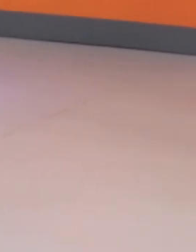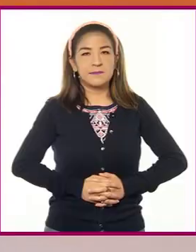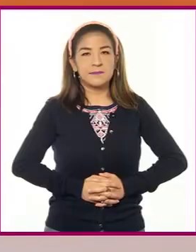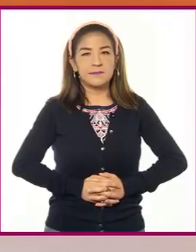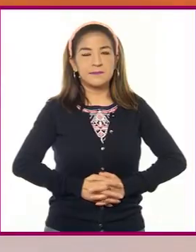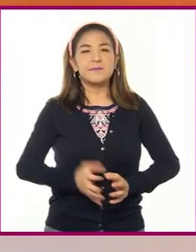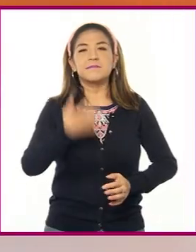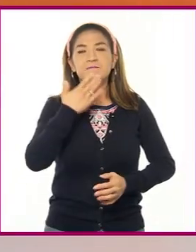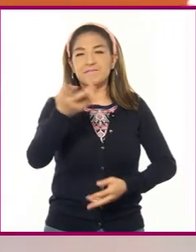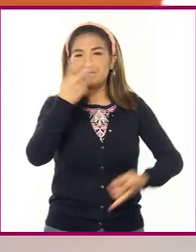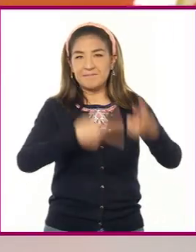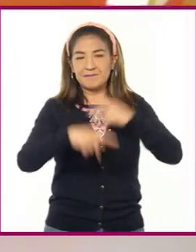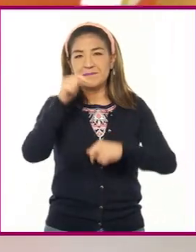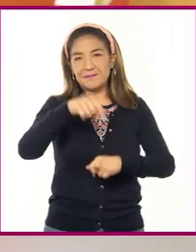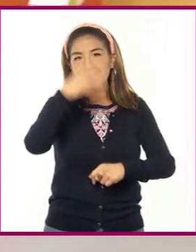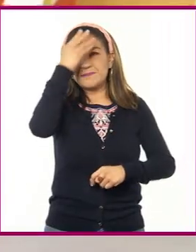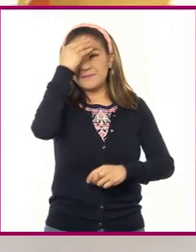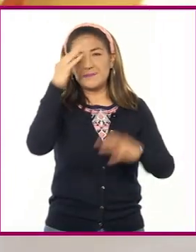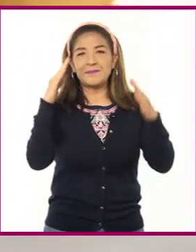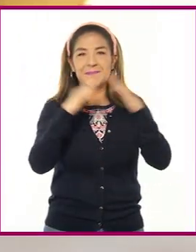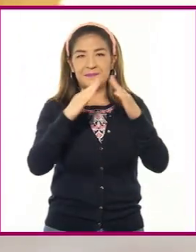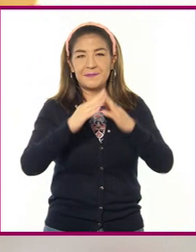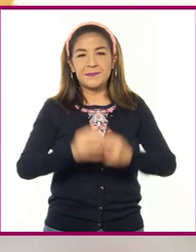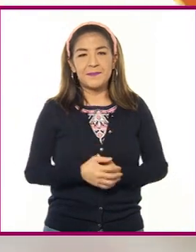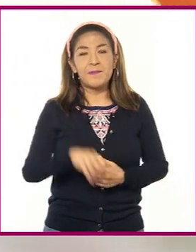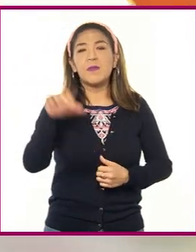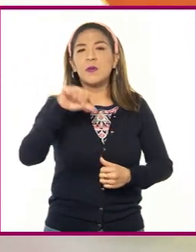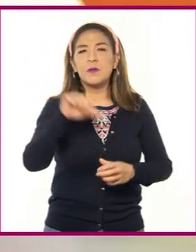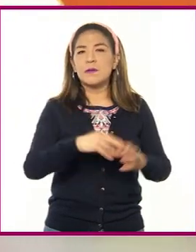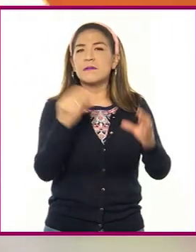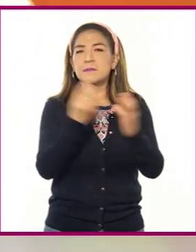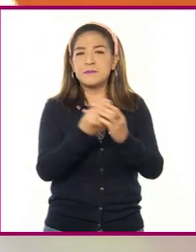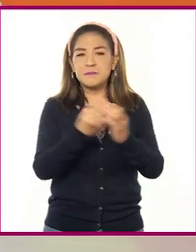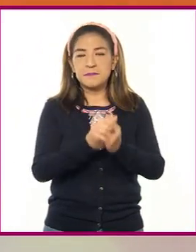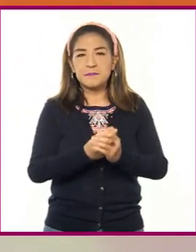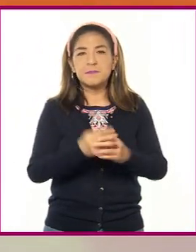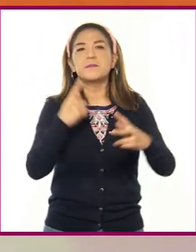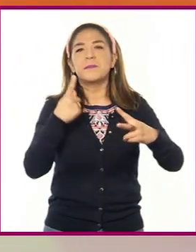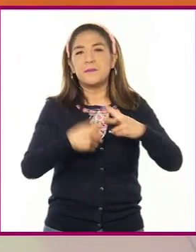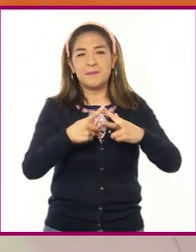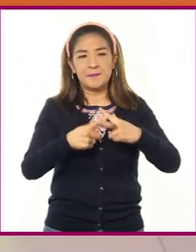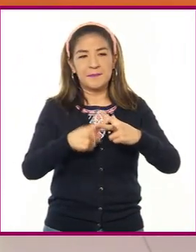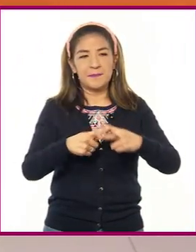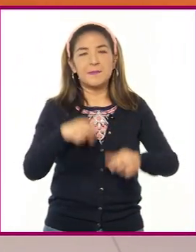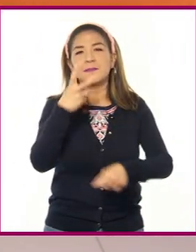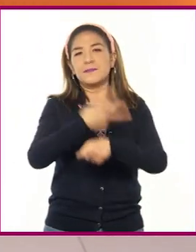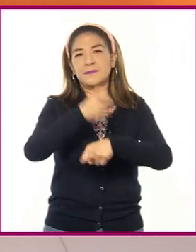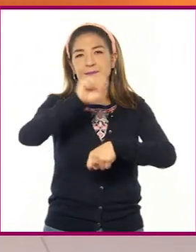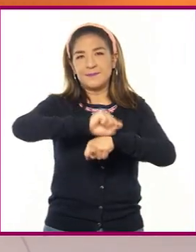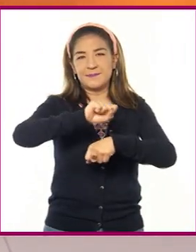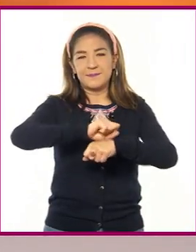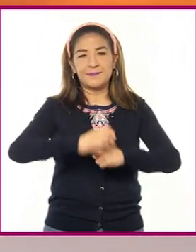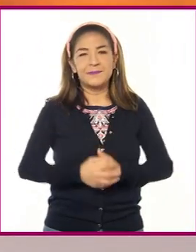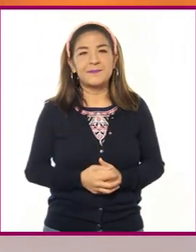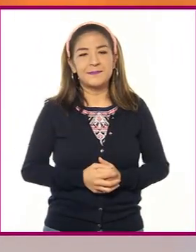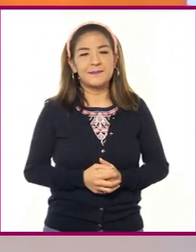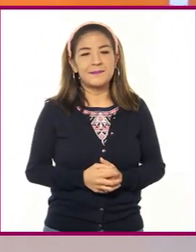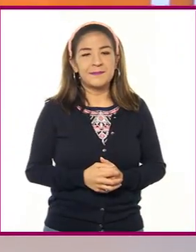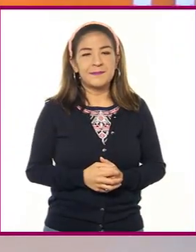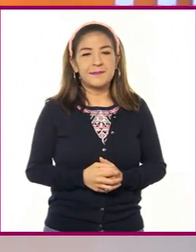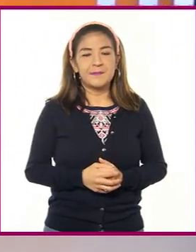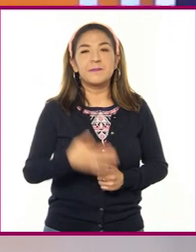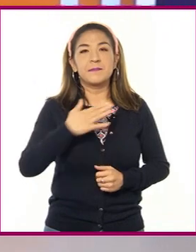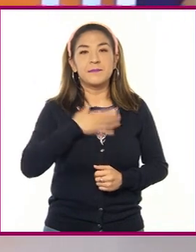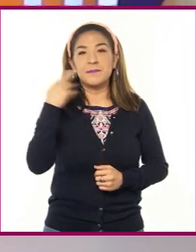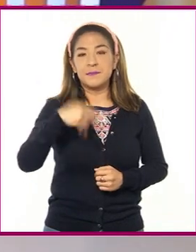Les damos la bienvenida a Aprende en Casa. Esta sesión corresponde a la asignatura de Matemáticas para segundo grado de secundaria.